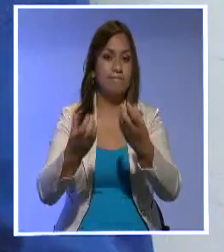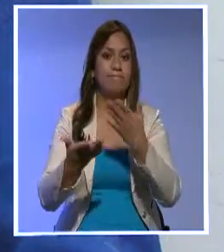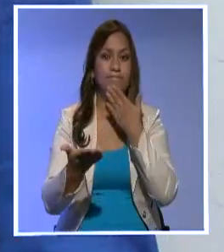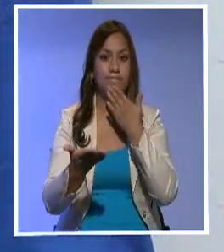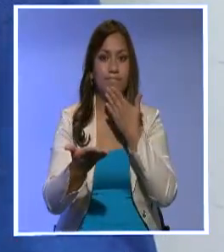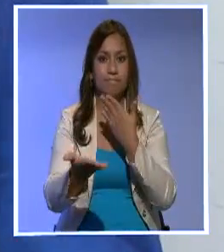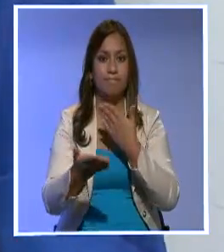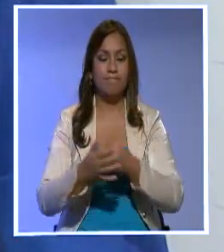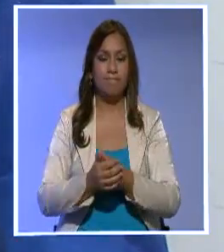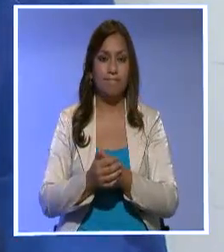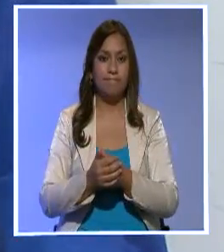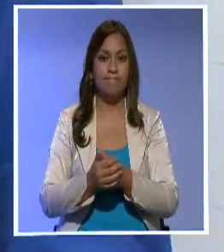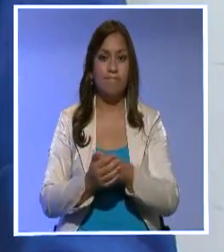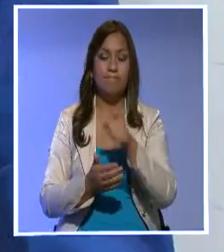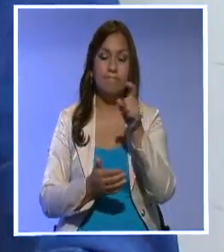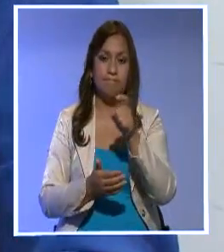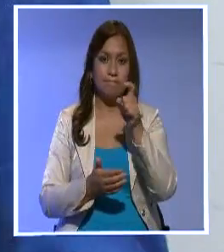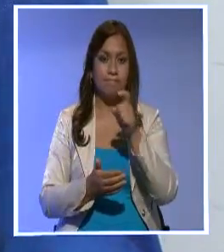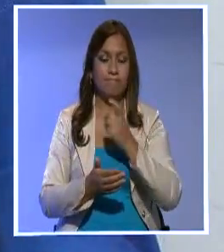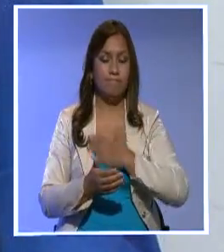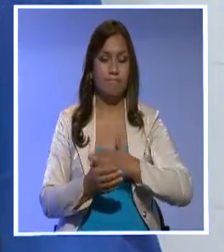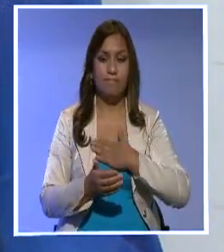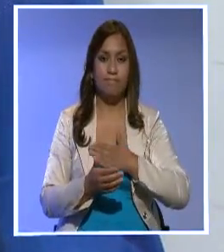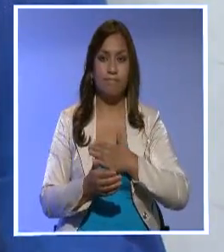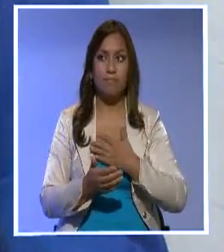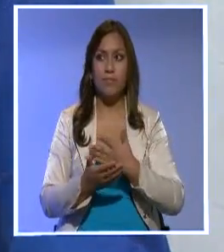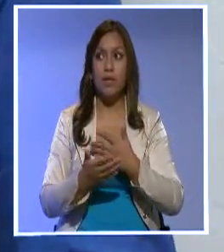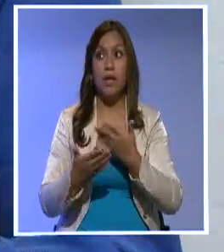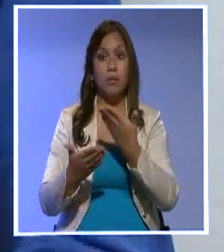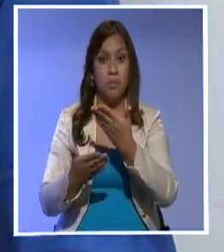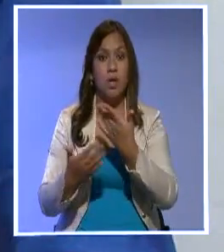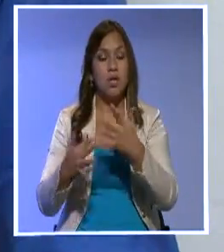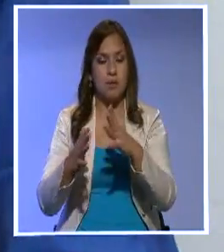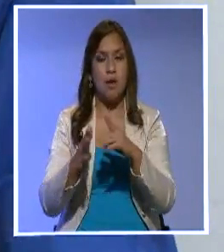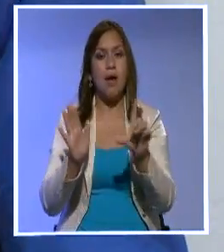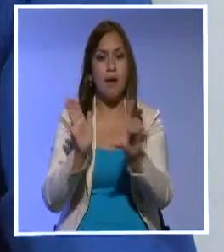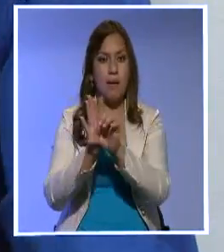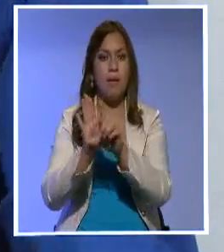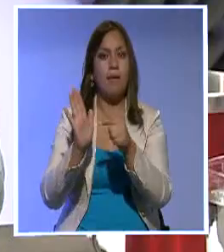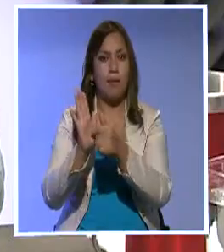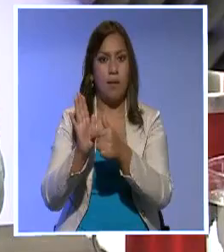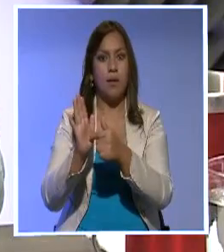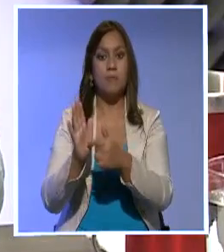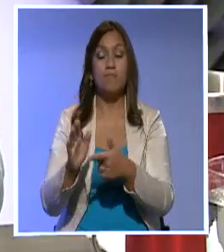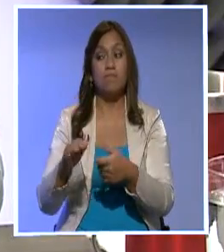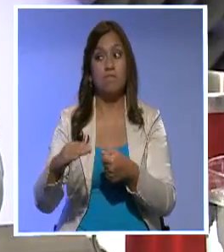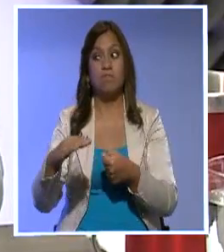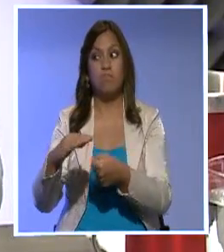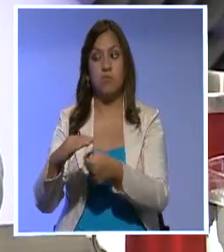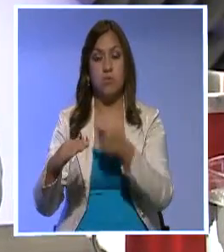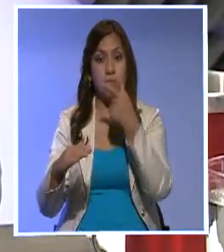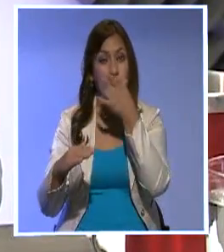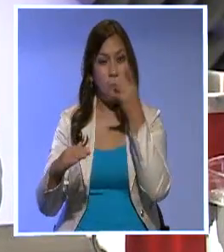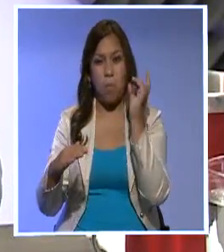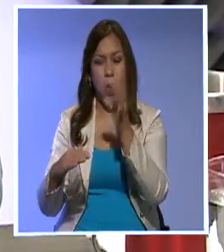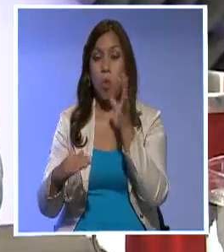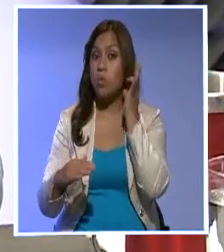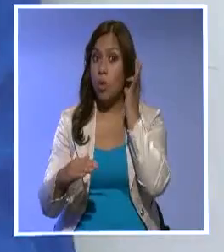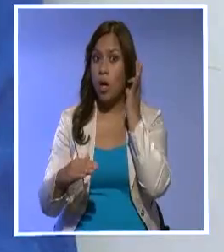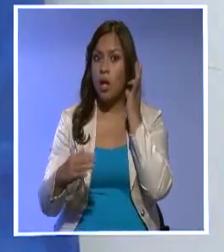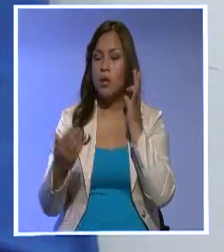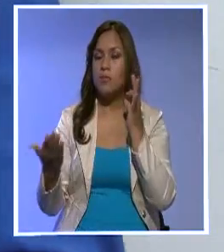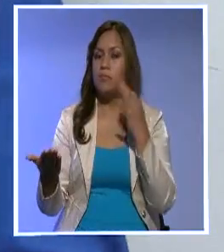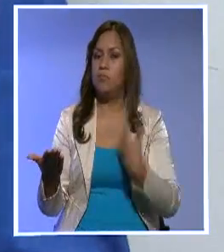de los hijos presidenta pero femicidio en este caso ya hay legislación para castigar con todo el rigor bueno vamos